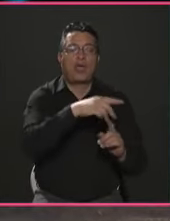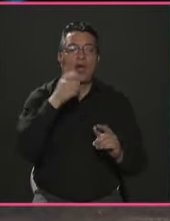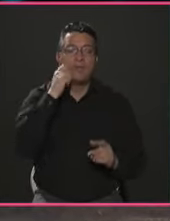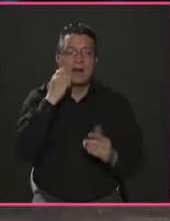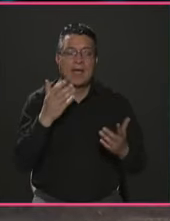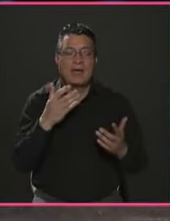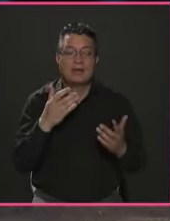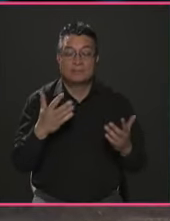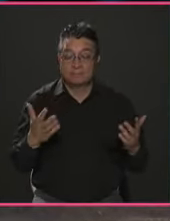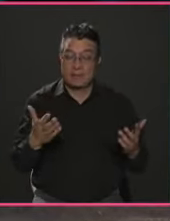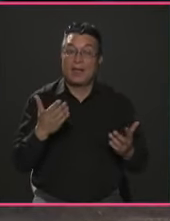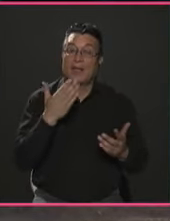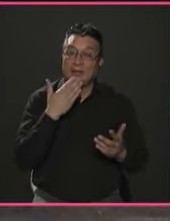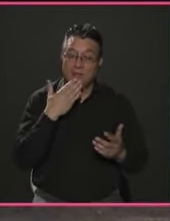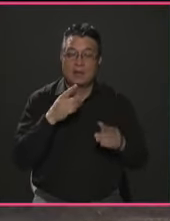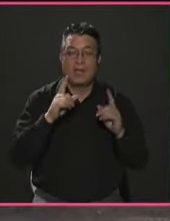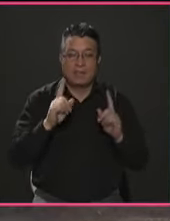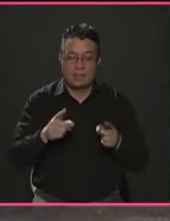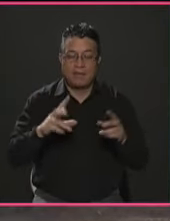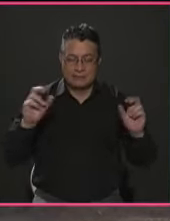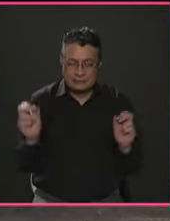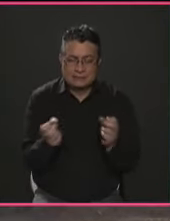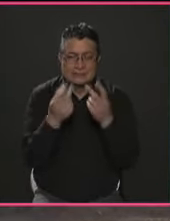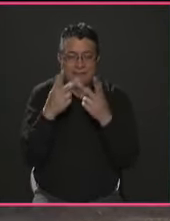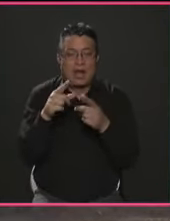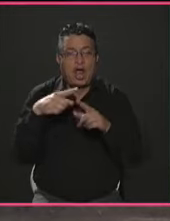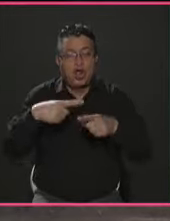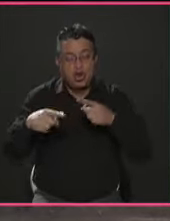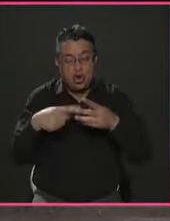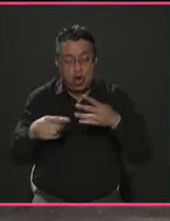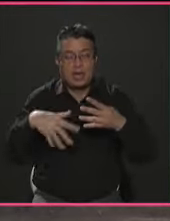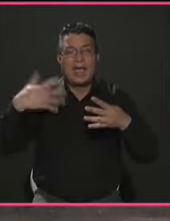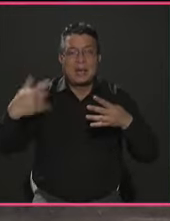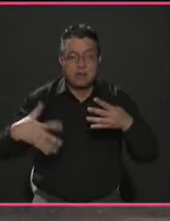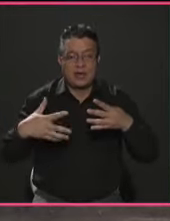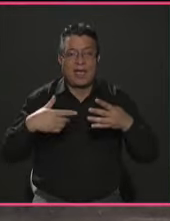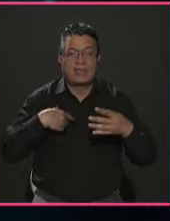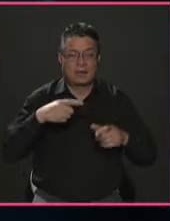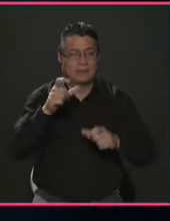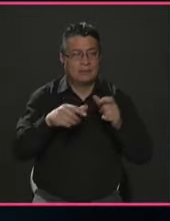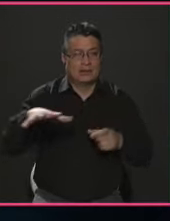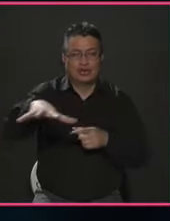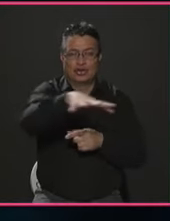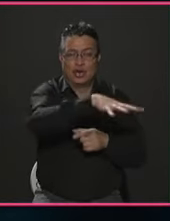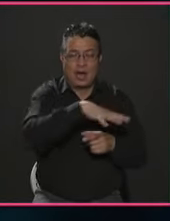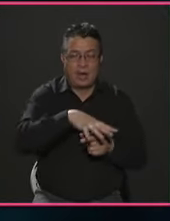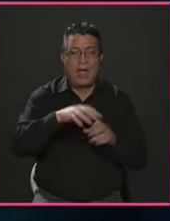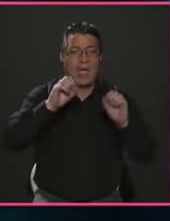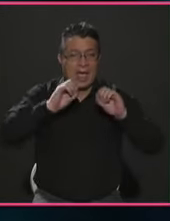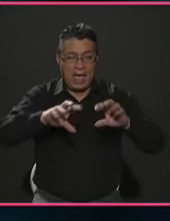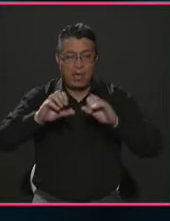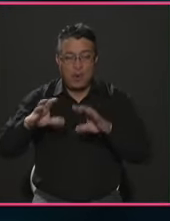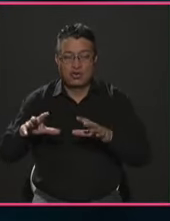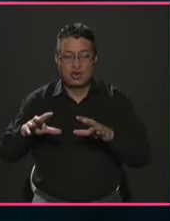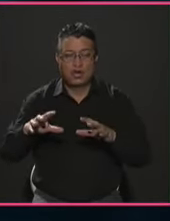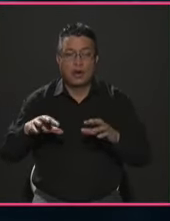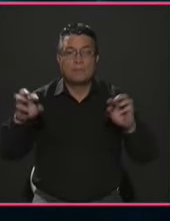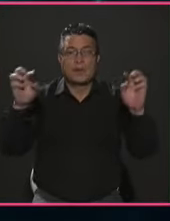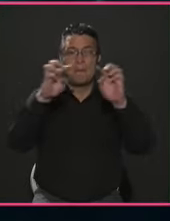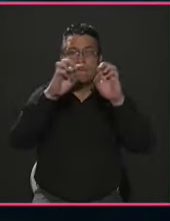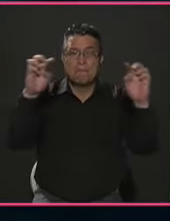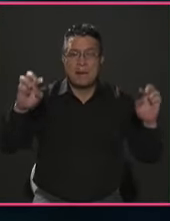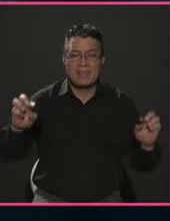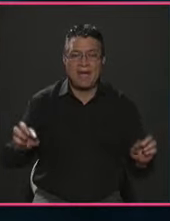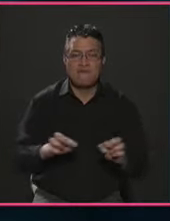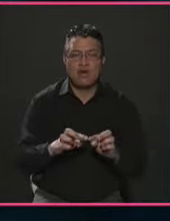también tenemos que recuperar aspectos fundamentales de nuestra civilización la educación las plataformas están